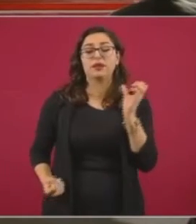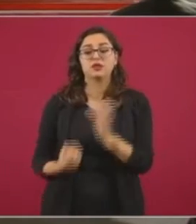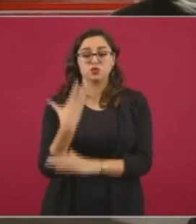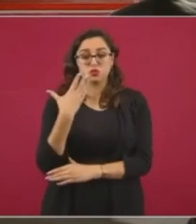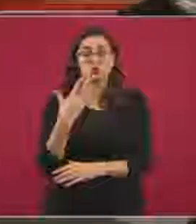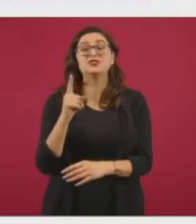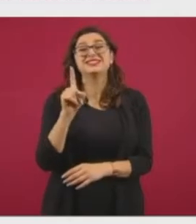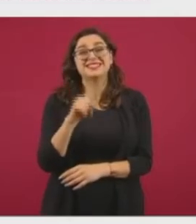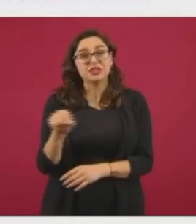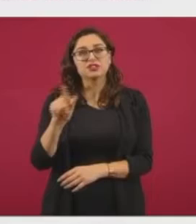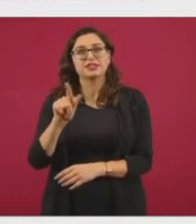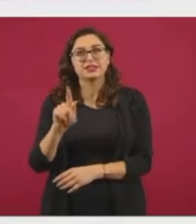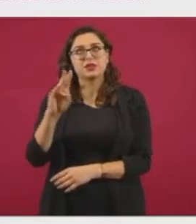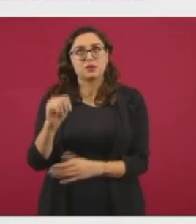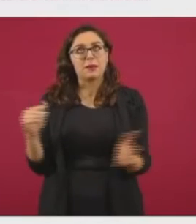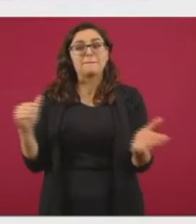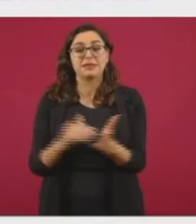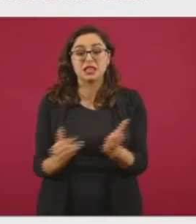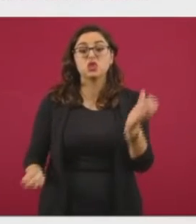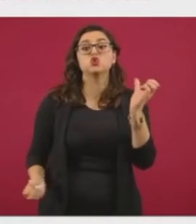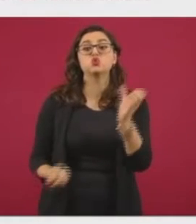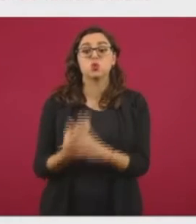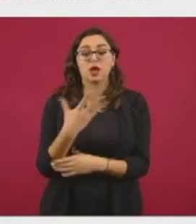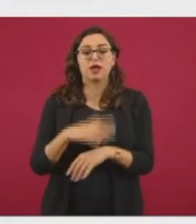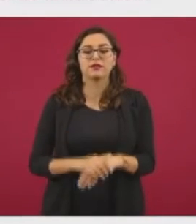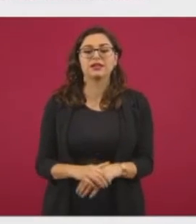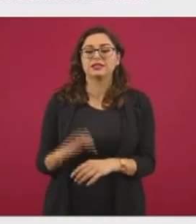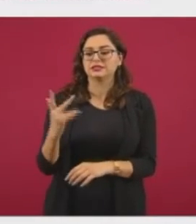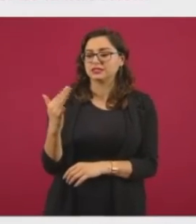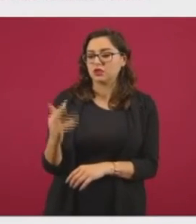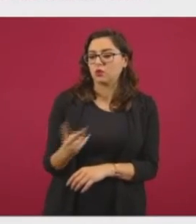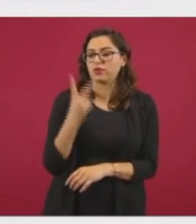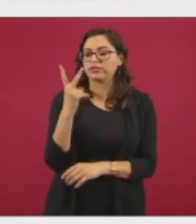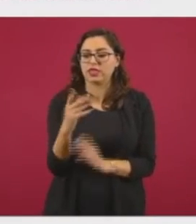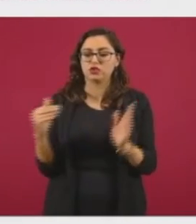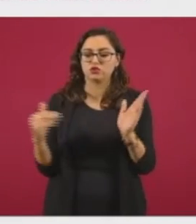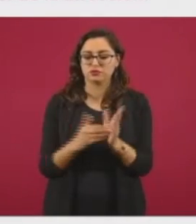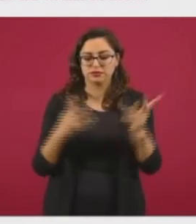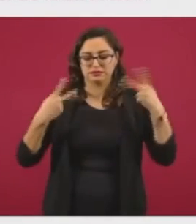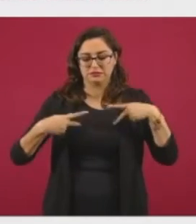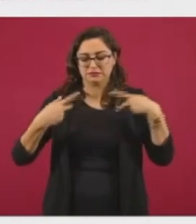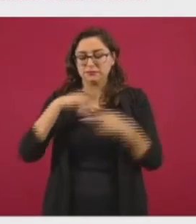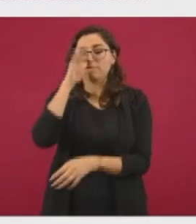y se registraron un total de 52.000 muertes por SIDA.